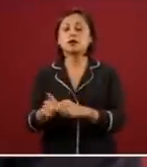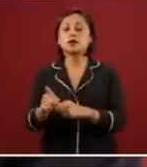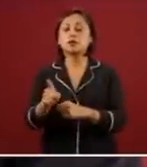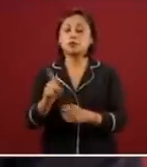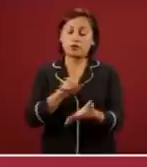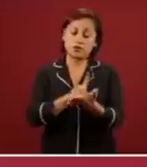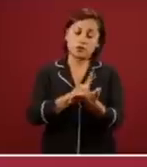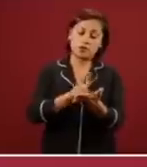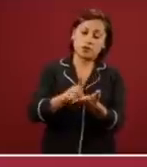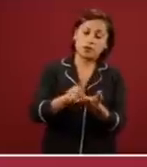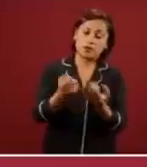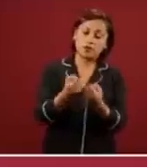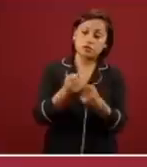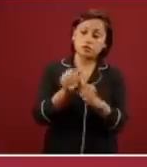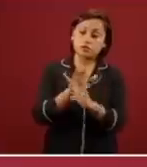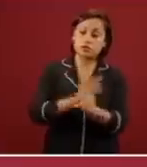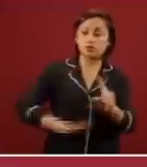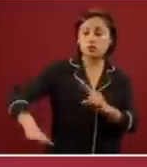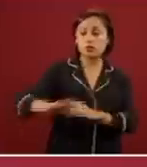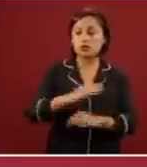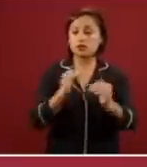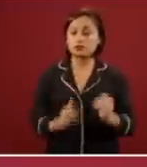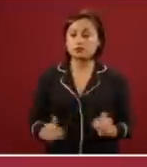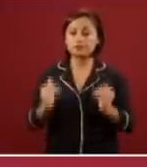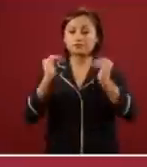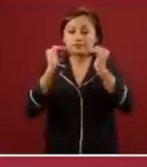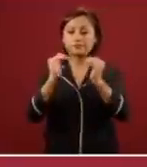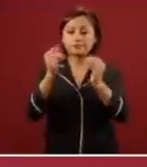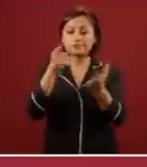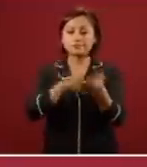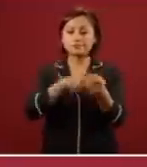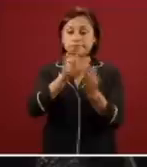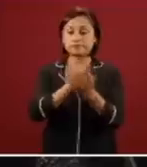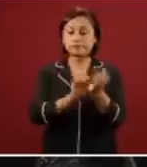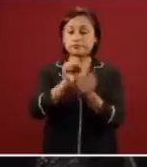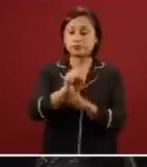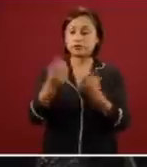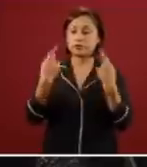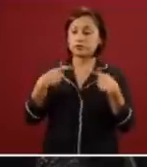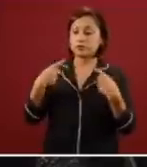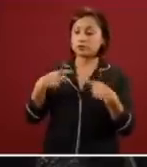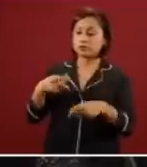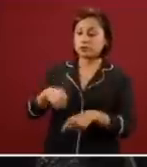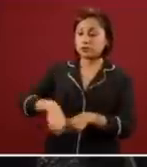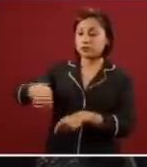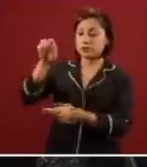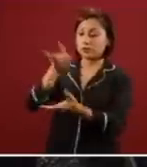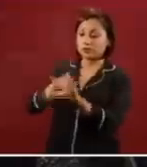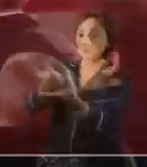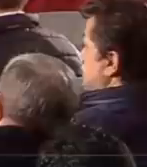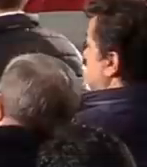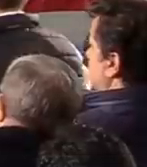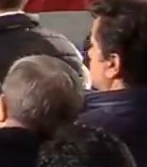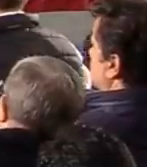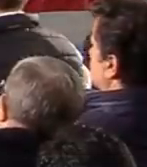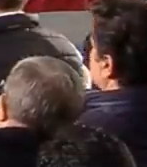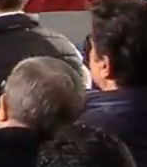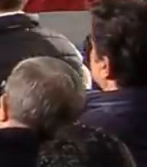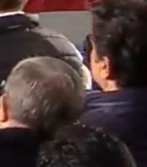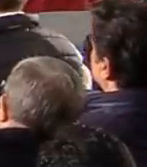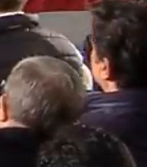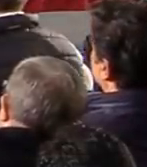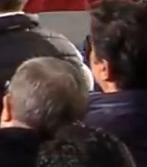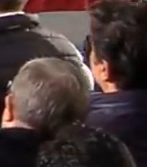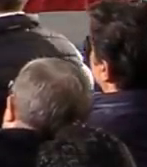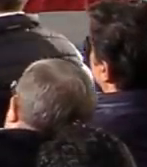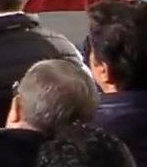sociales, el derecho a la pensión, a adultos mayores, a discapacitados, el derecho de los estudiantes a obtener